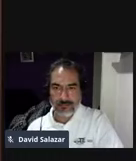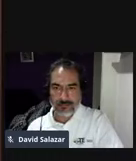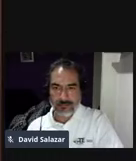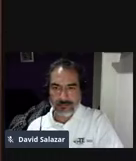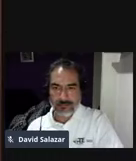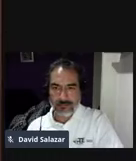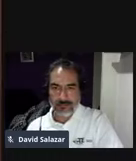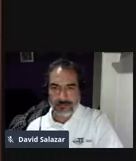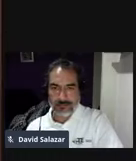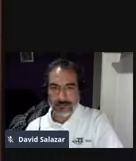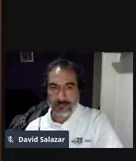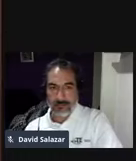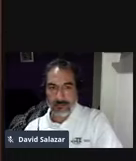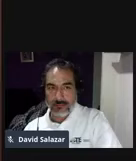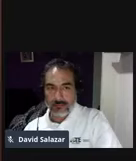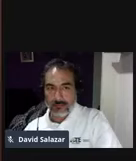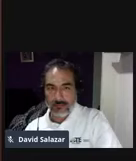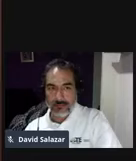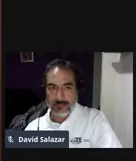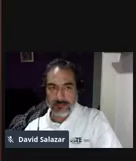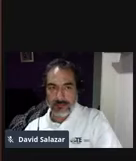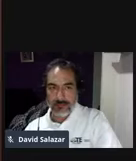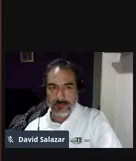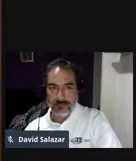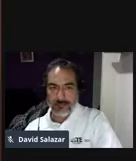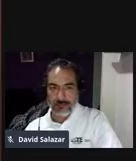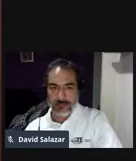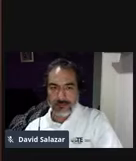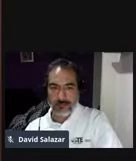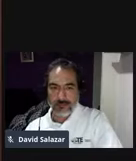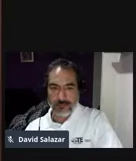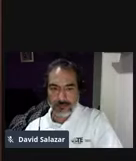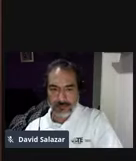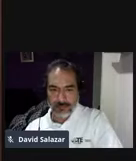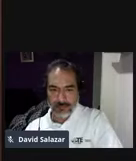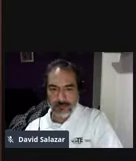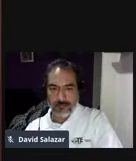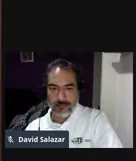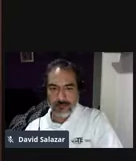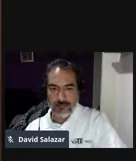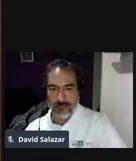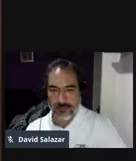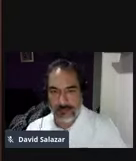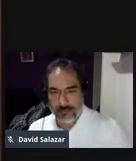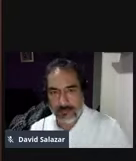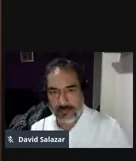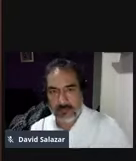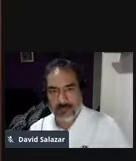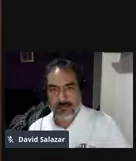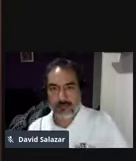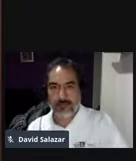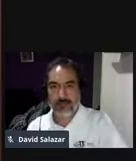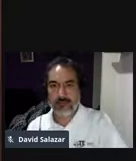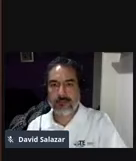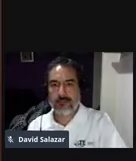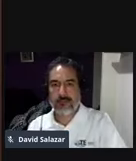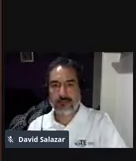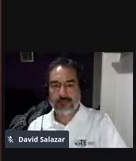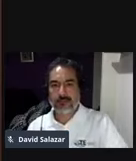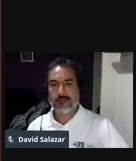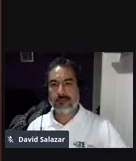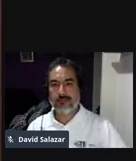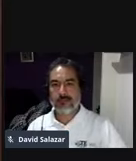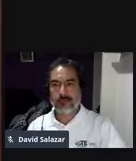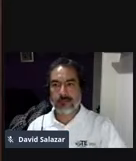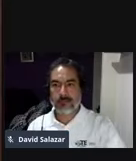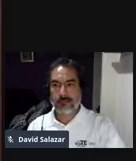preescolar, que mis respetos para todas y todos. Entonces, también puede recoger sus juguetes, por ejemplo, cuando juega, ella